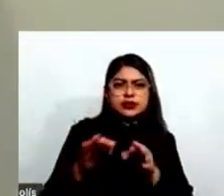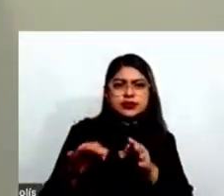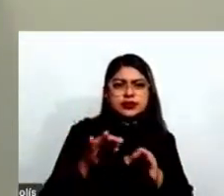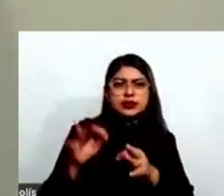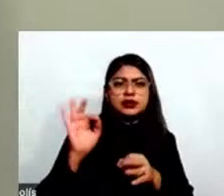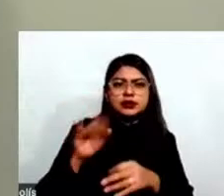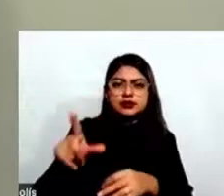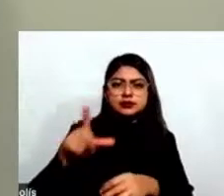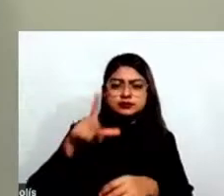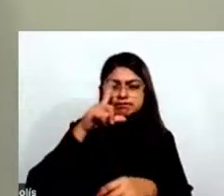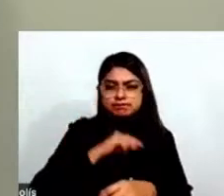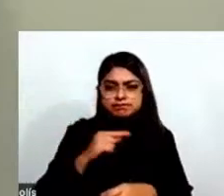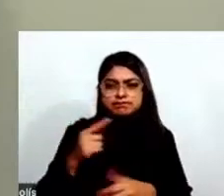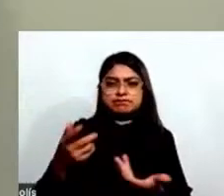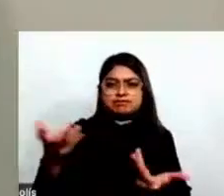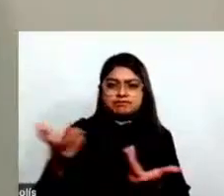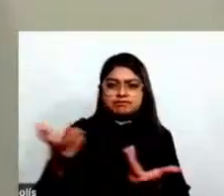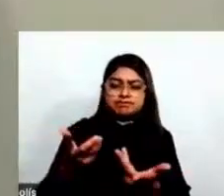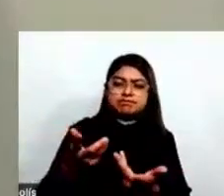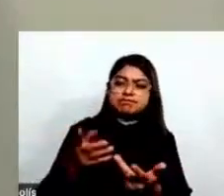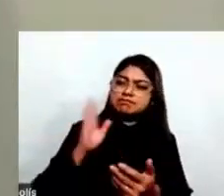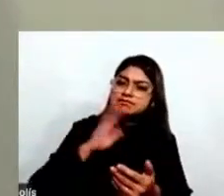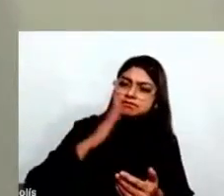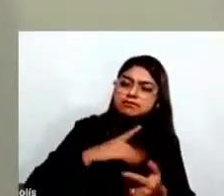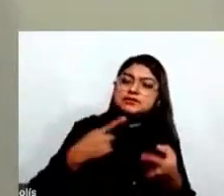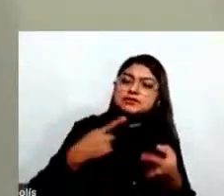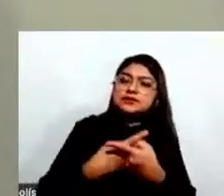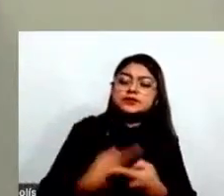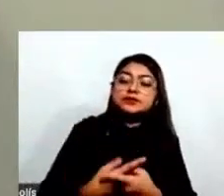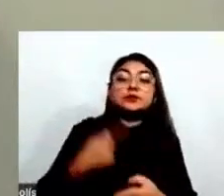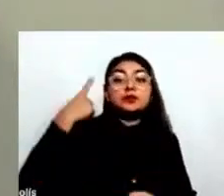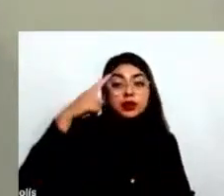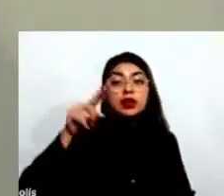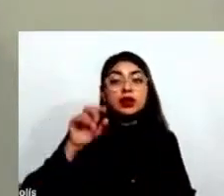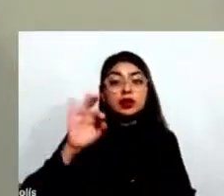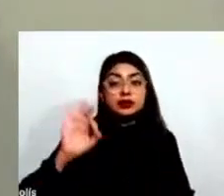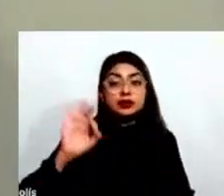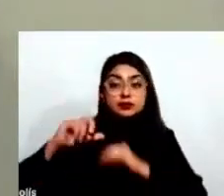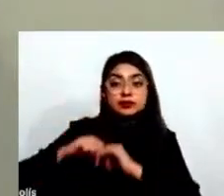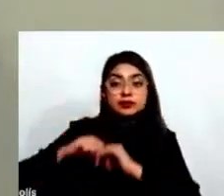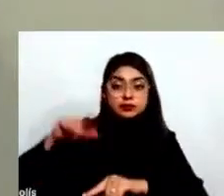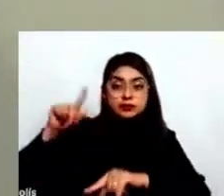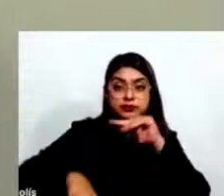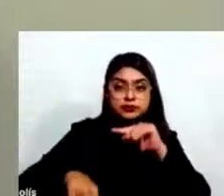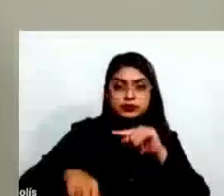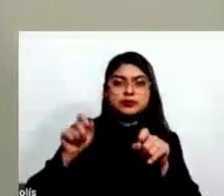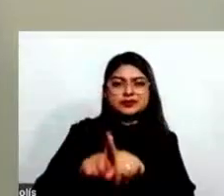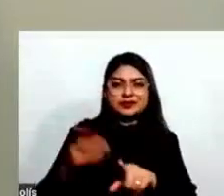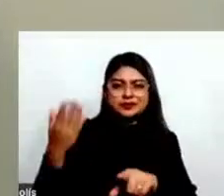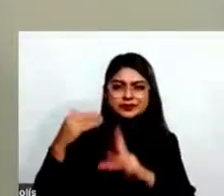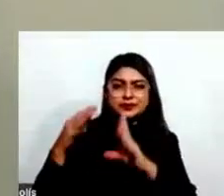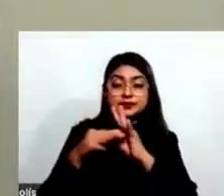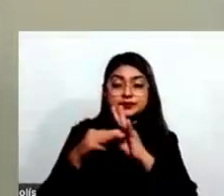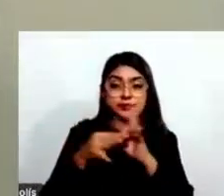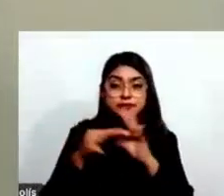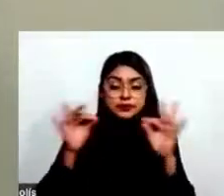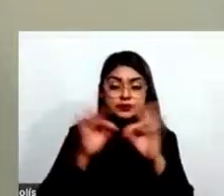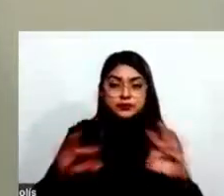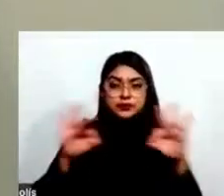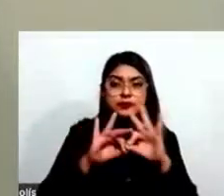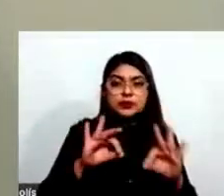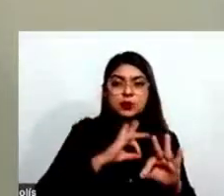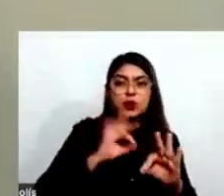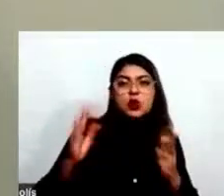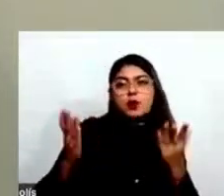la destitución, resaltando, como mencionamos anteriormente, la importancia de distinguir lo que